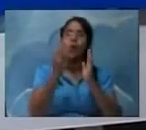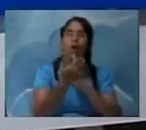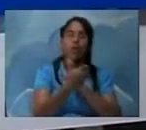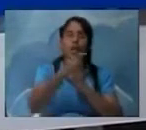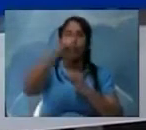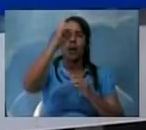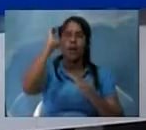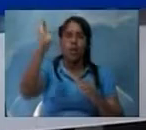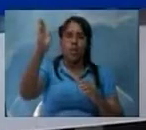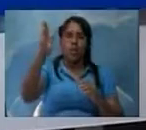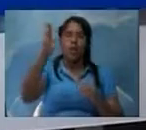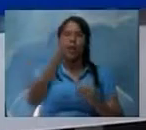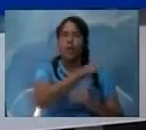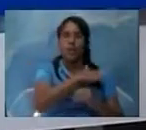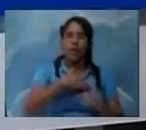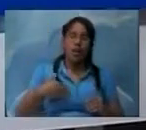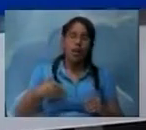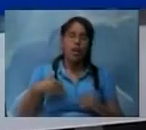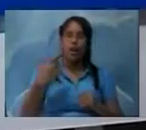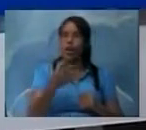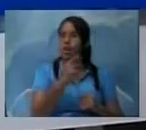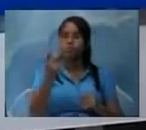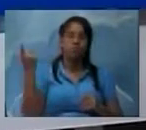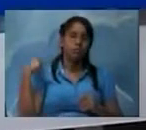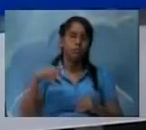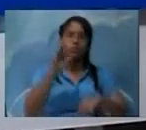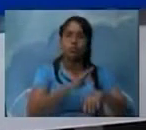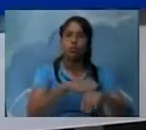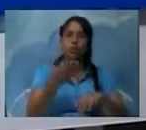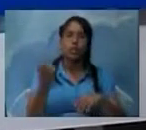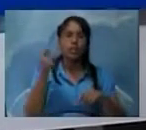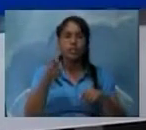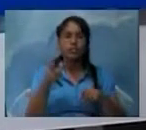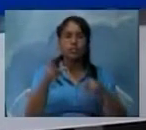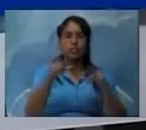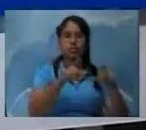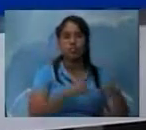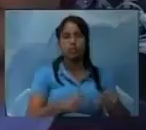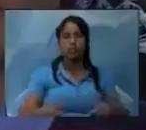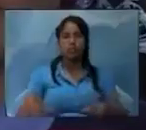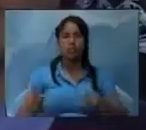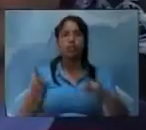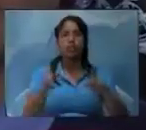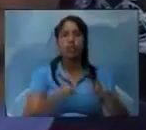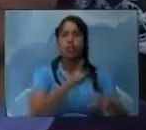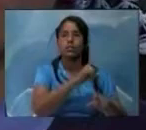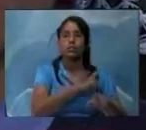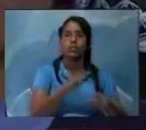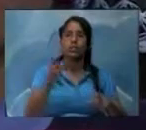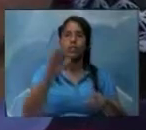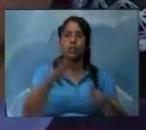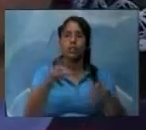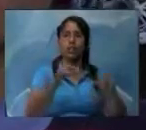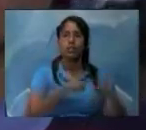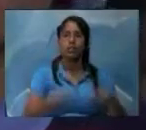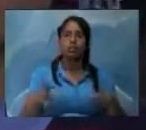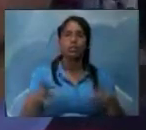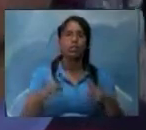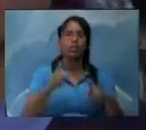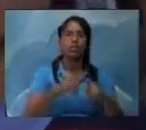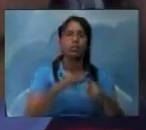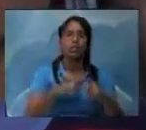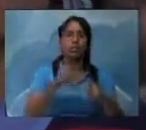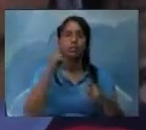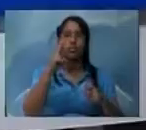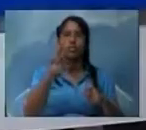Dios, que no tenían por qué estar en esa inauguración de la estatua.